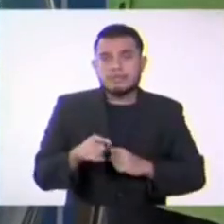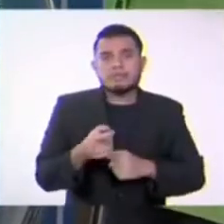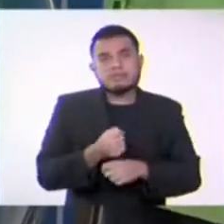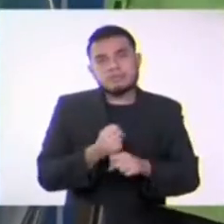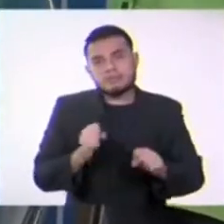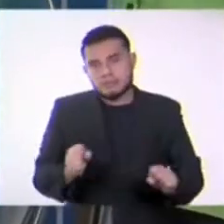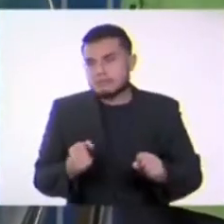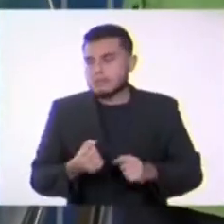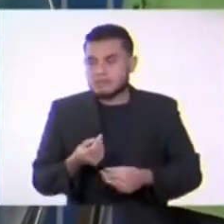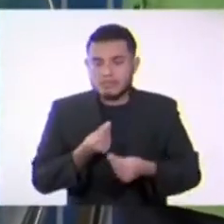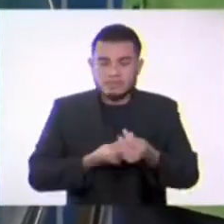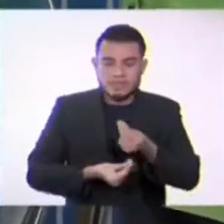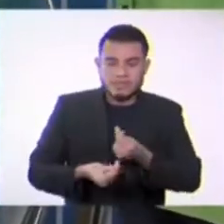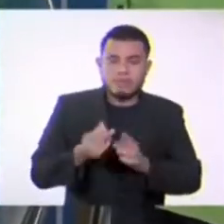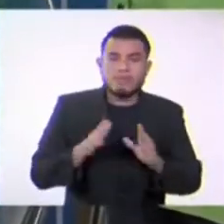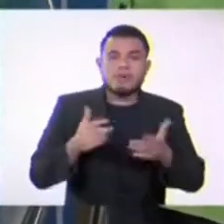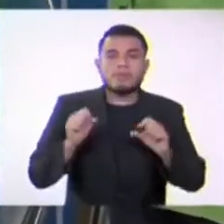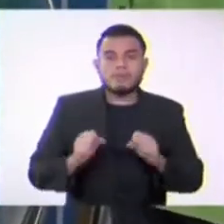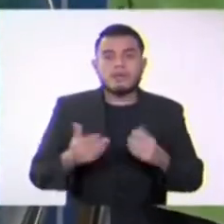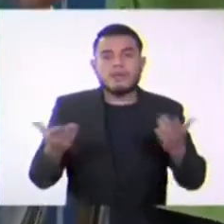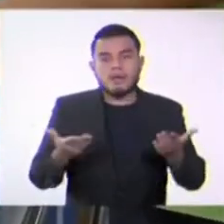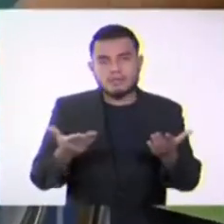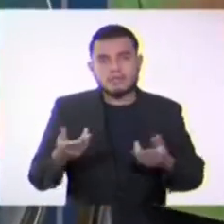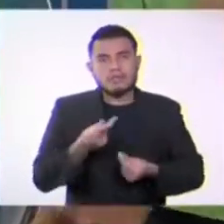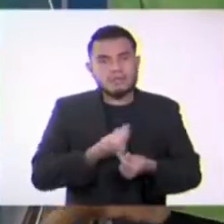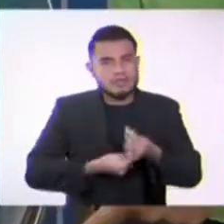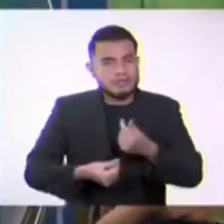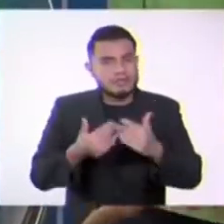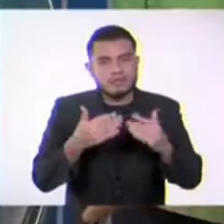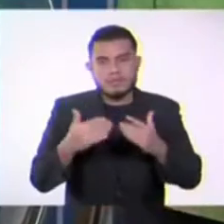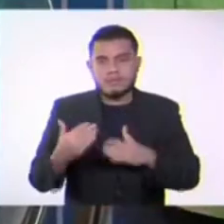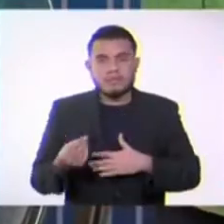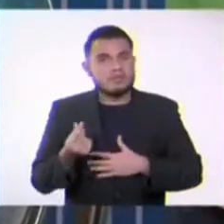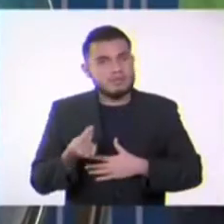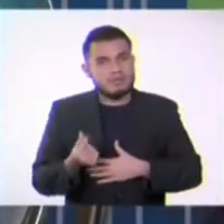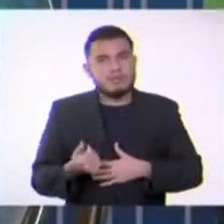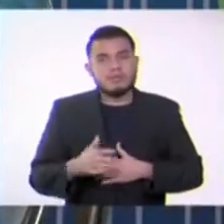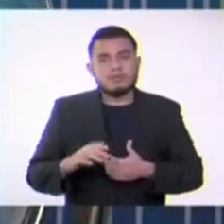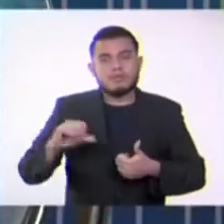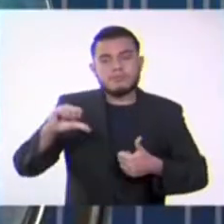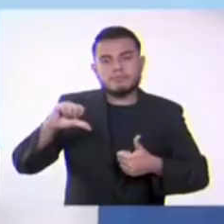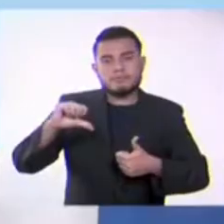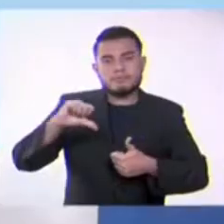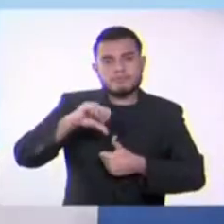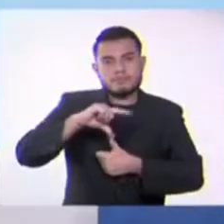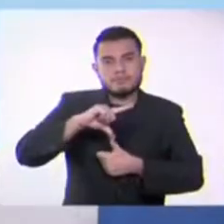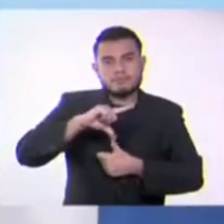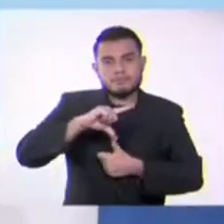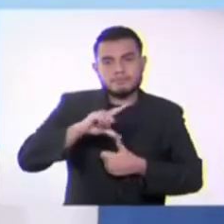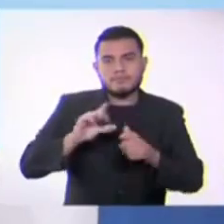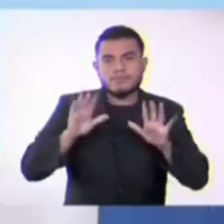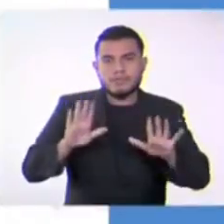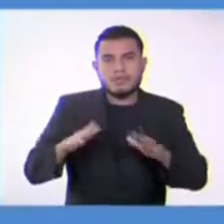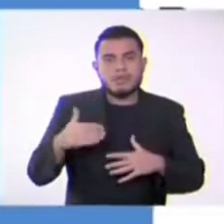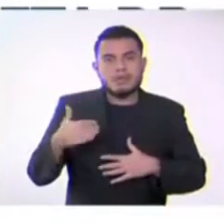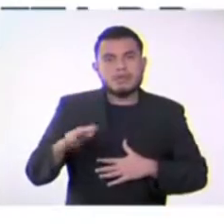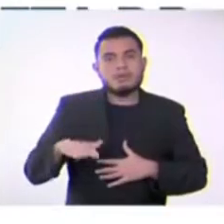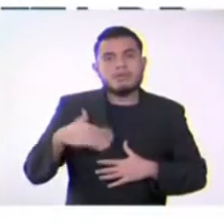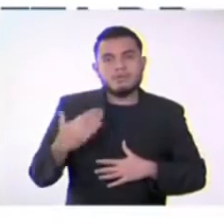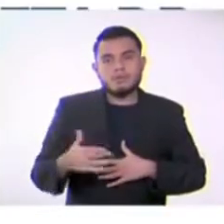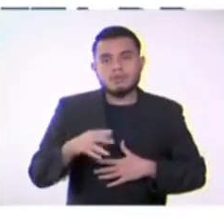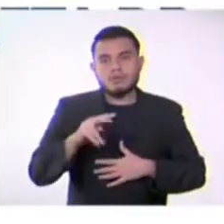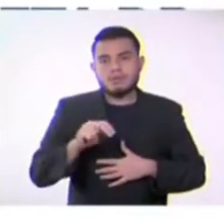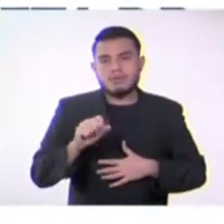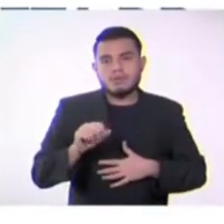de mercados para poder hacer negocios en las diferentes economías de América Latina. Así es. Y ahí, pues 10 años después del NAFTA, se firma